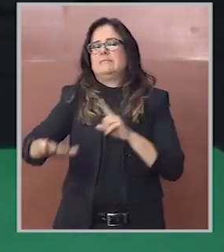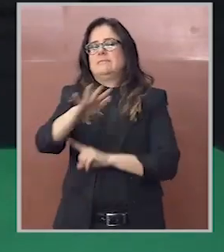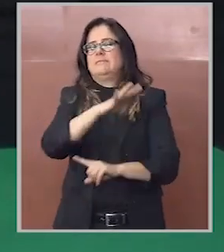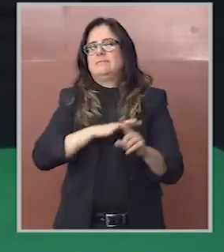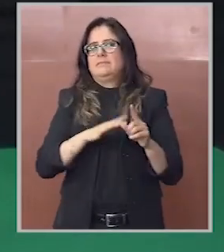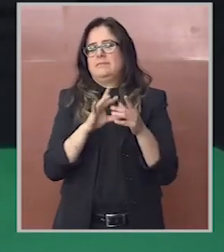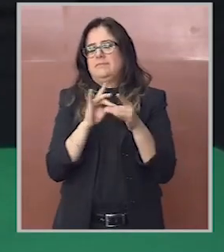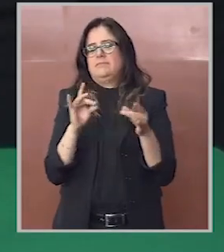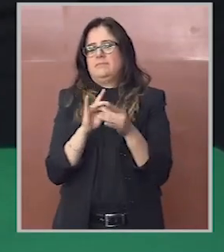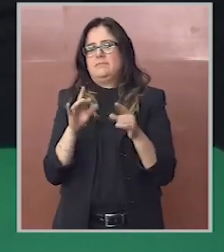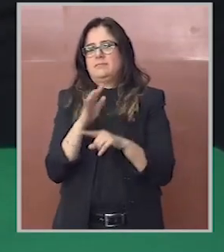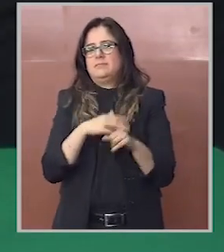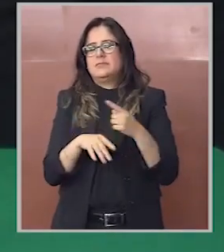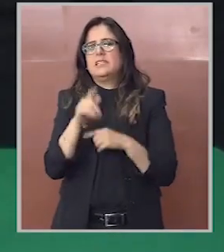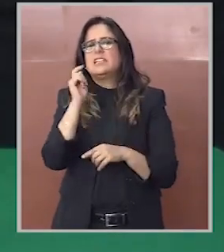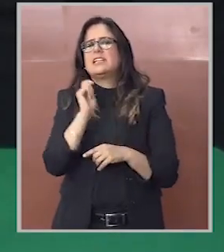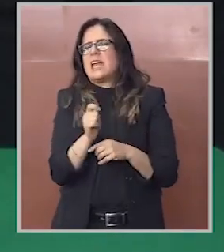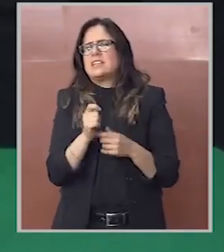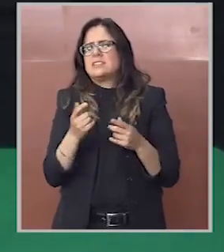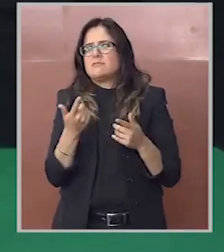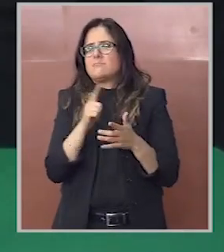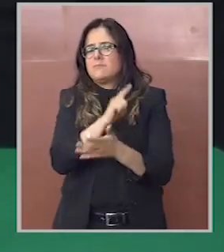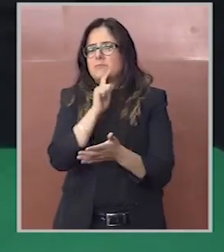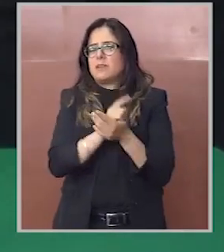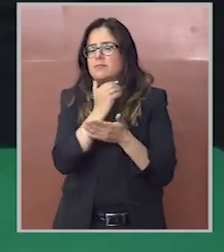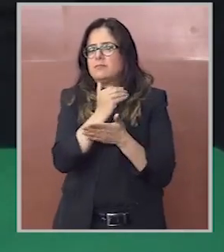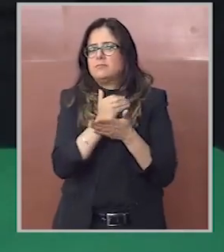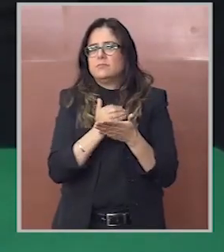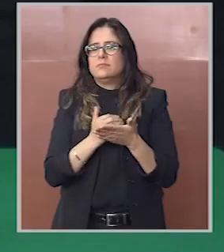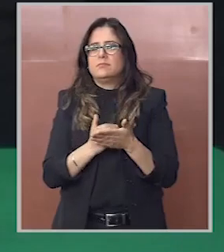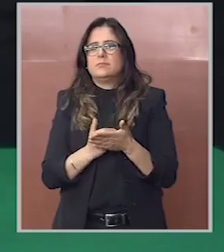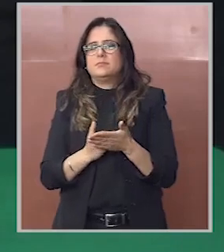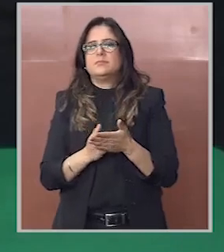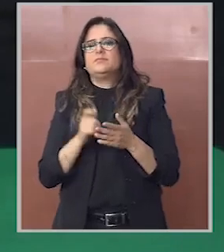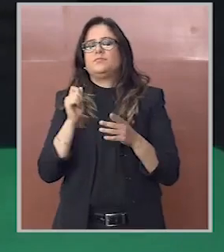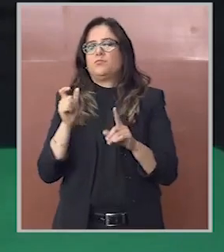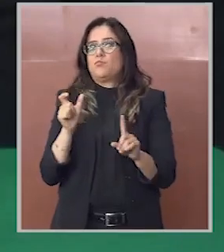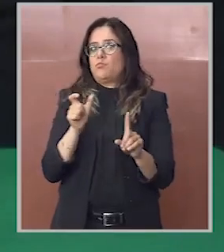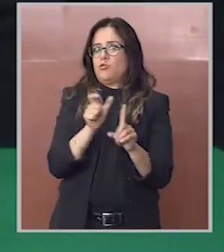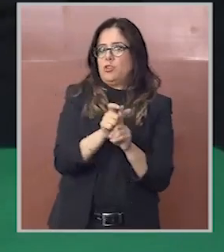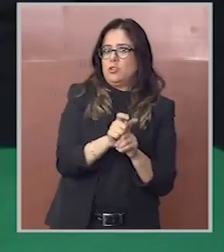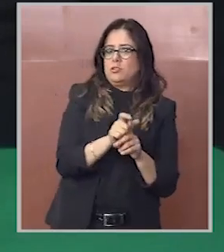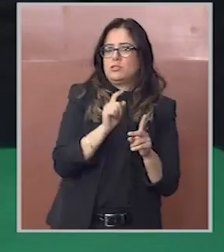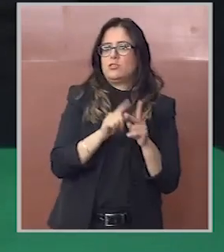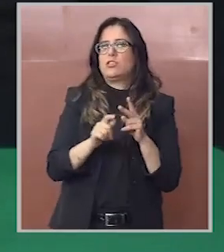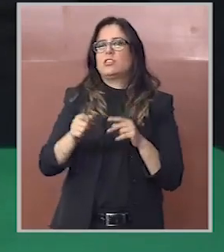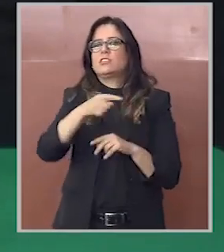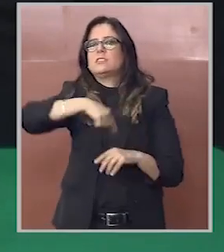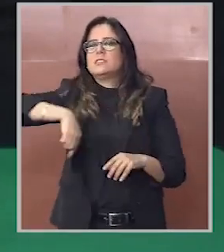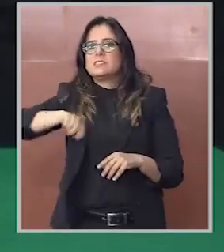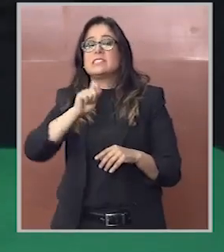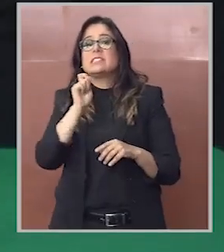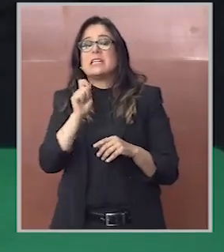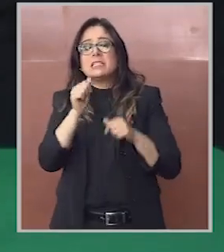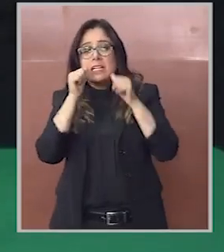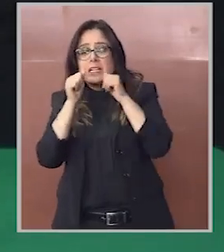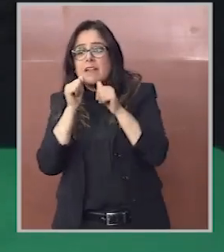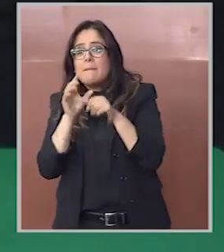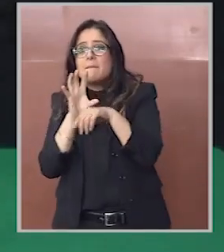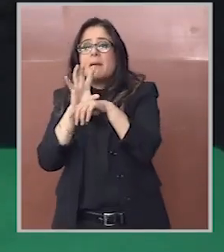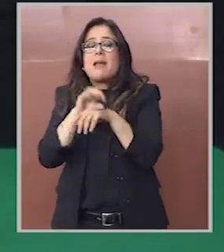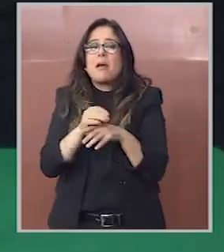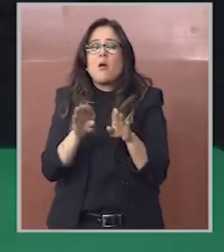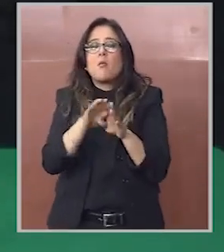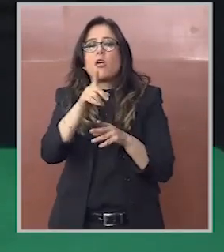no de protección de las condiciones que les permitan su propio desarrollo económico esto que muy bien nos señalaba e